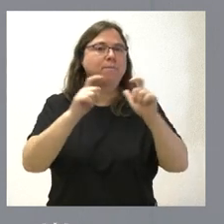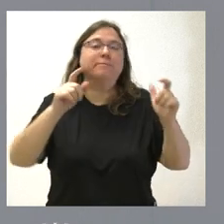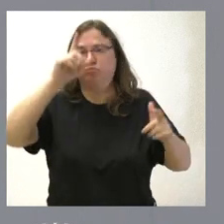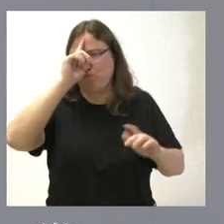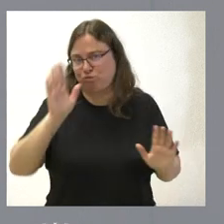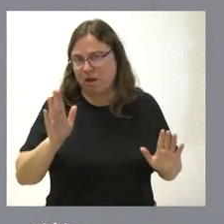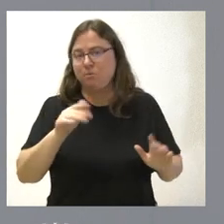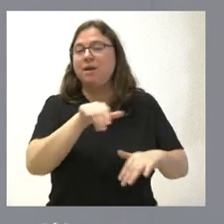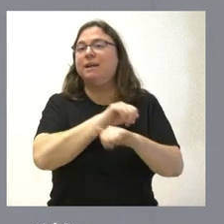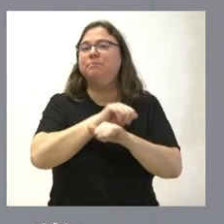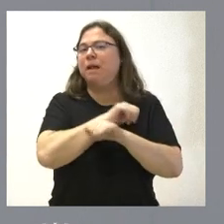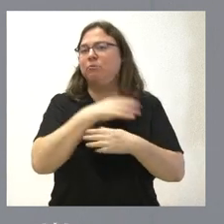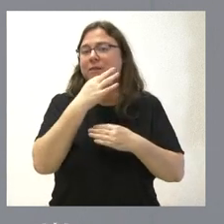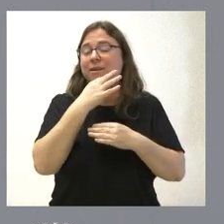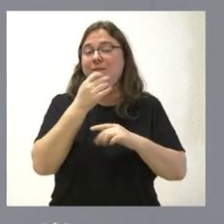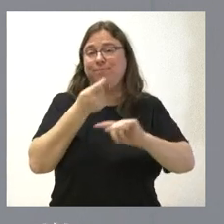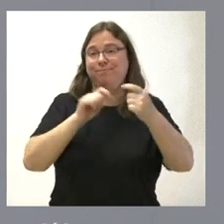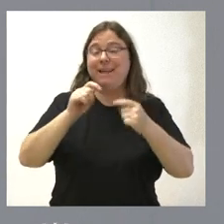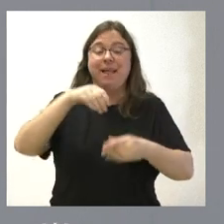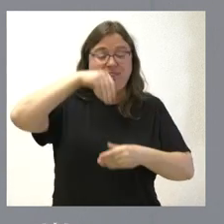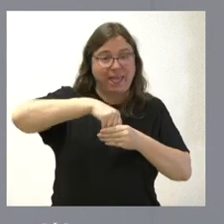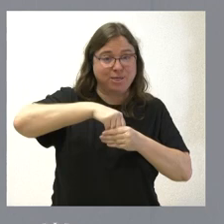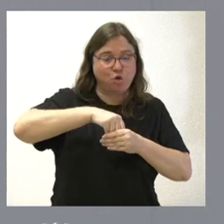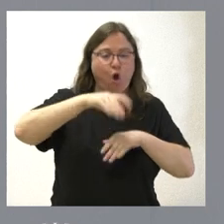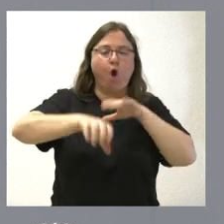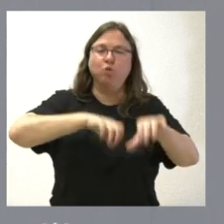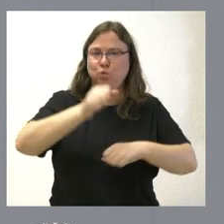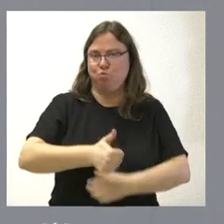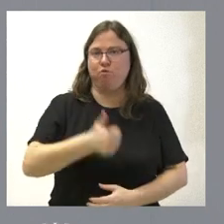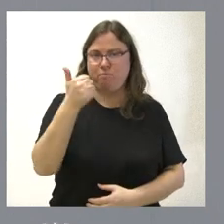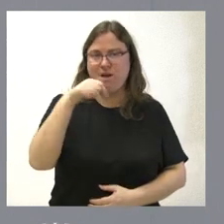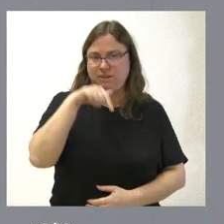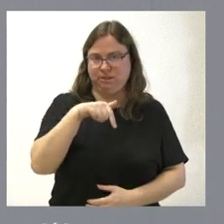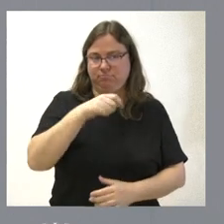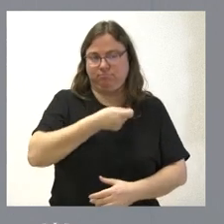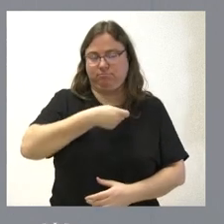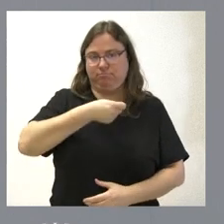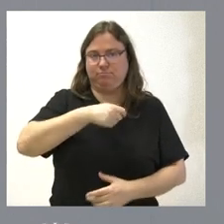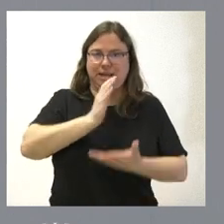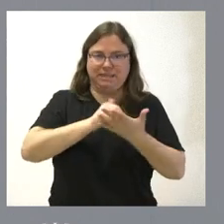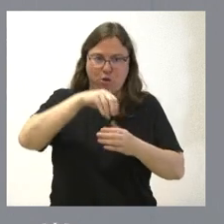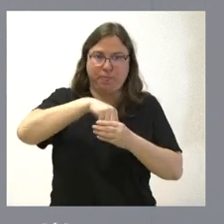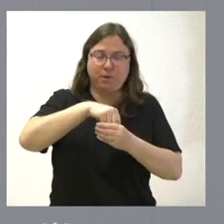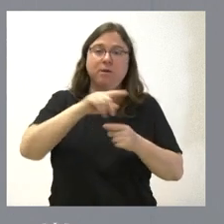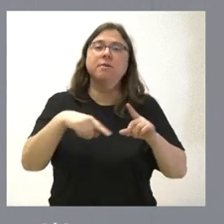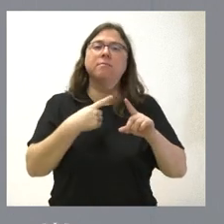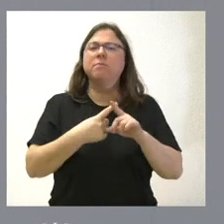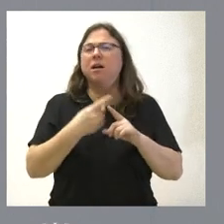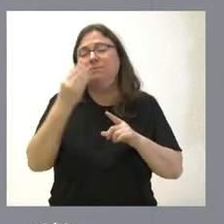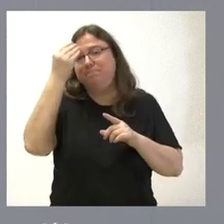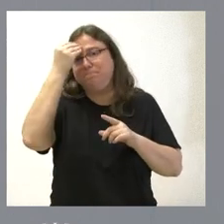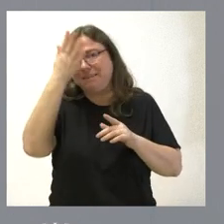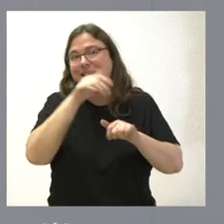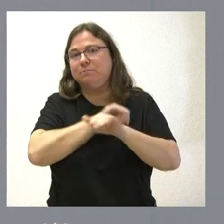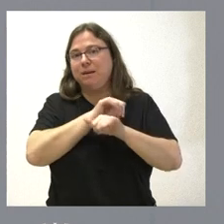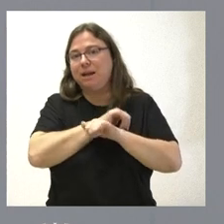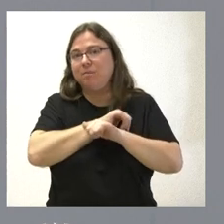tanto se espera que el consumo interno tenga un mayor peso y de la misma manera también se espera lógicamente que el nivel